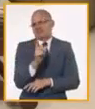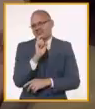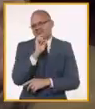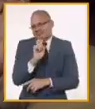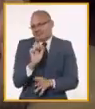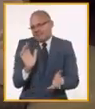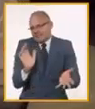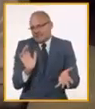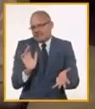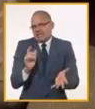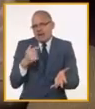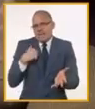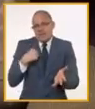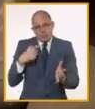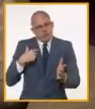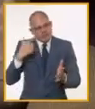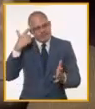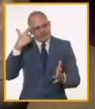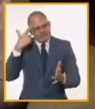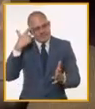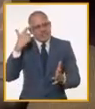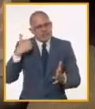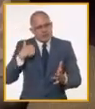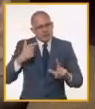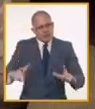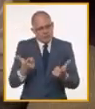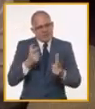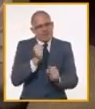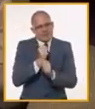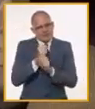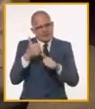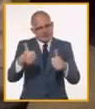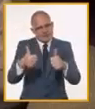menos he tenido cierta